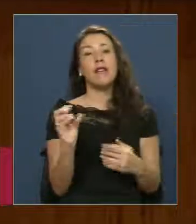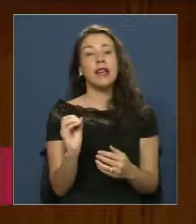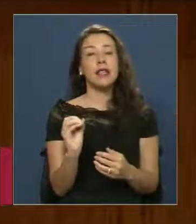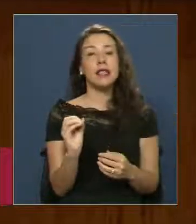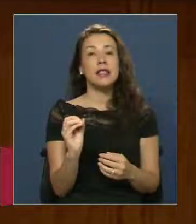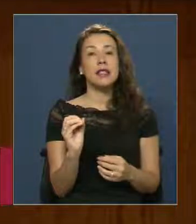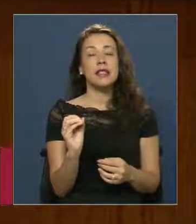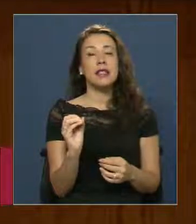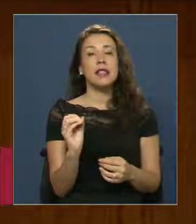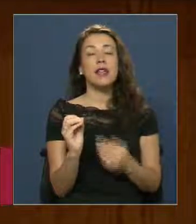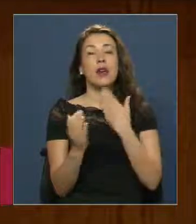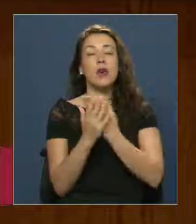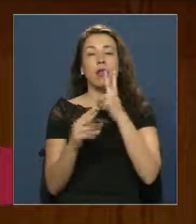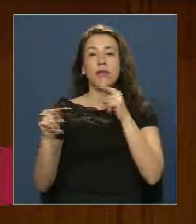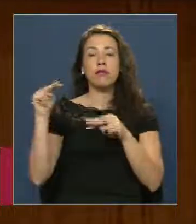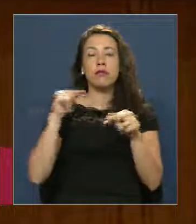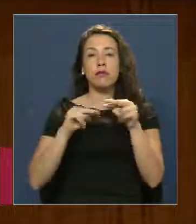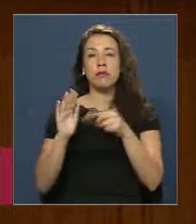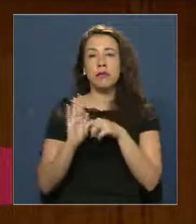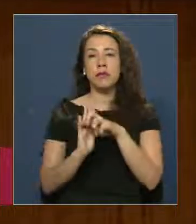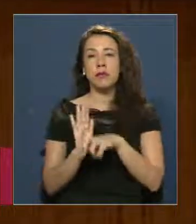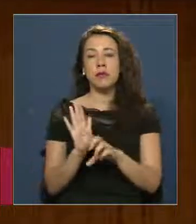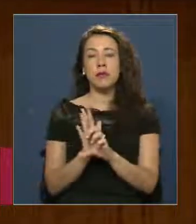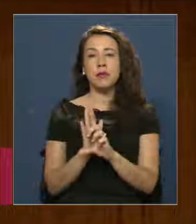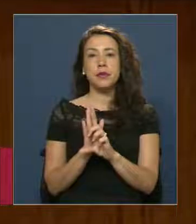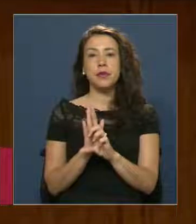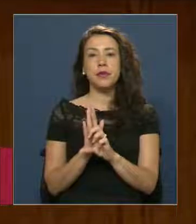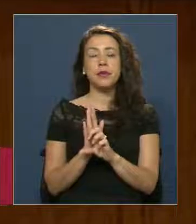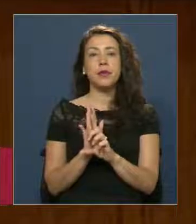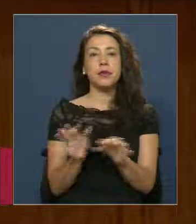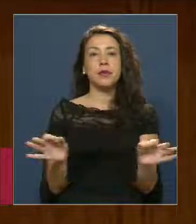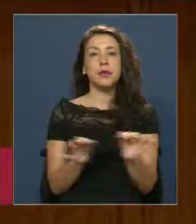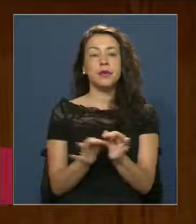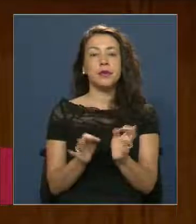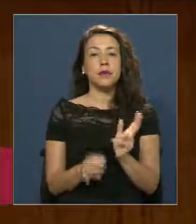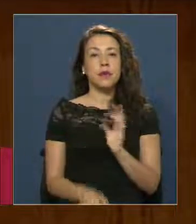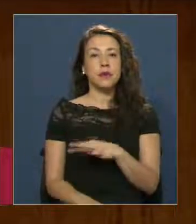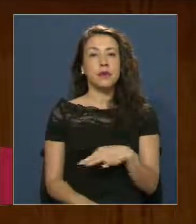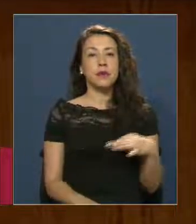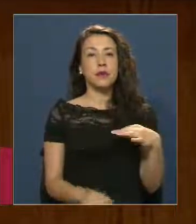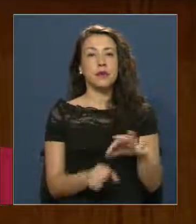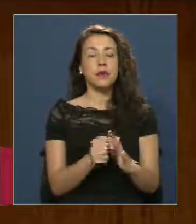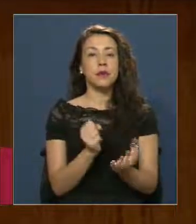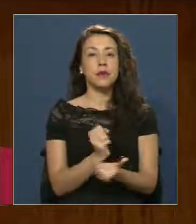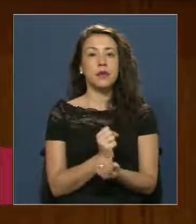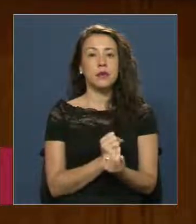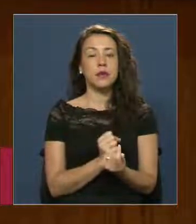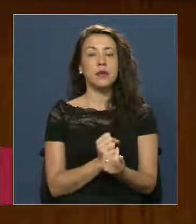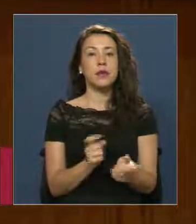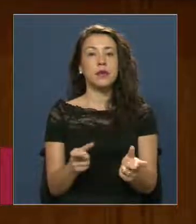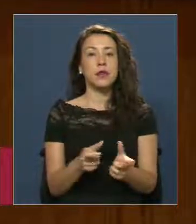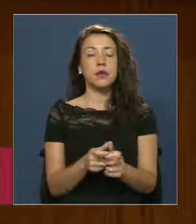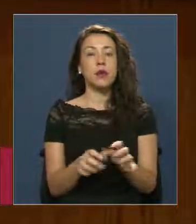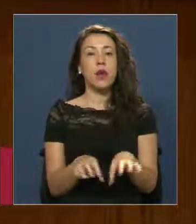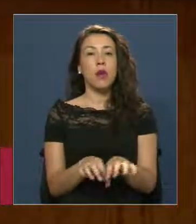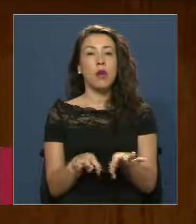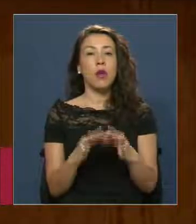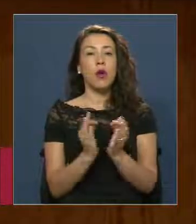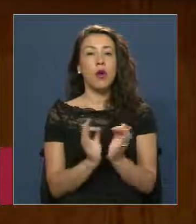el instante que analizamos este proyecto de ley expuesto por el señor Ministro de Hacienda, la Comisión por